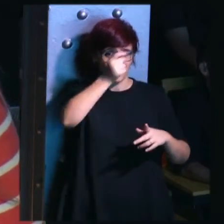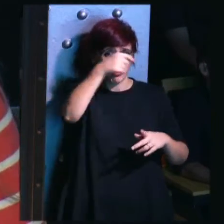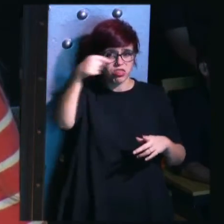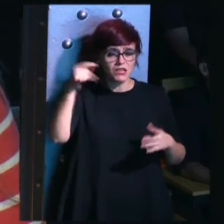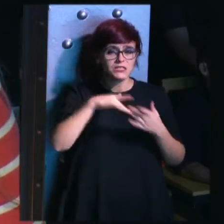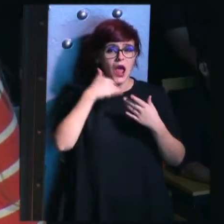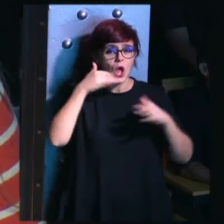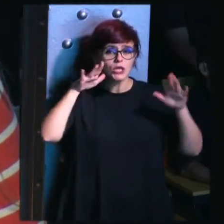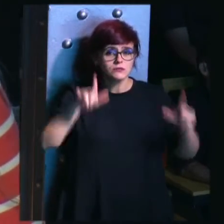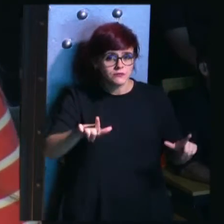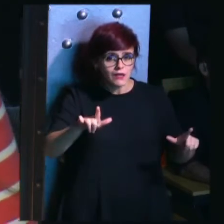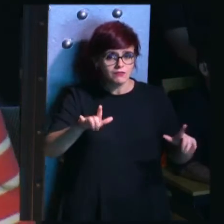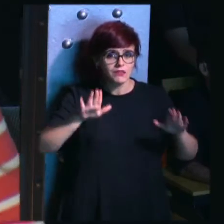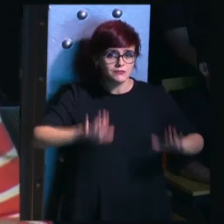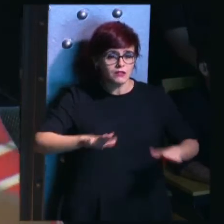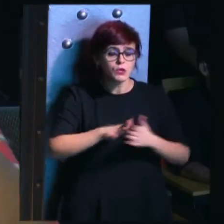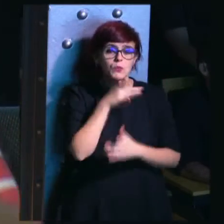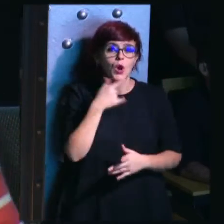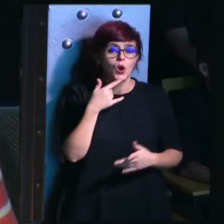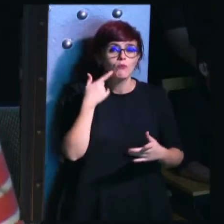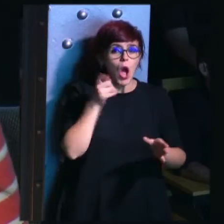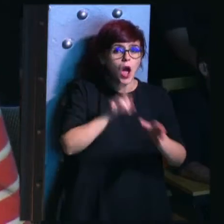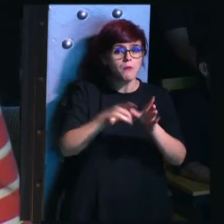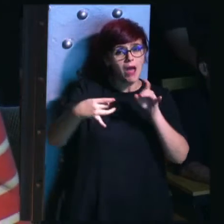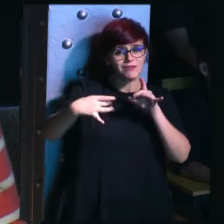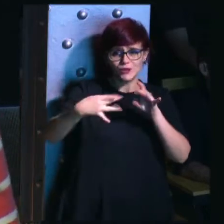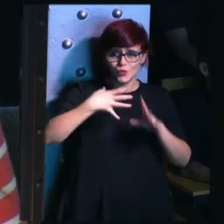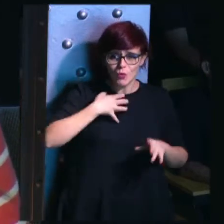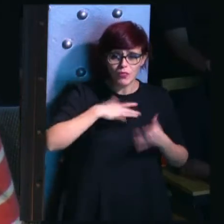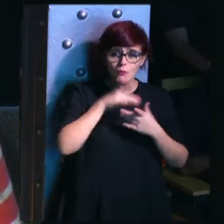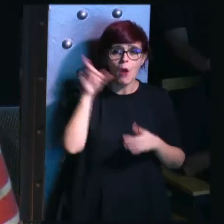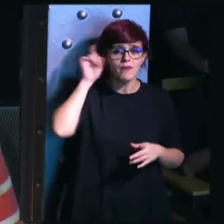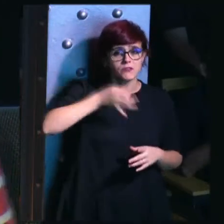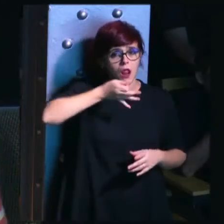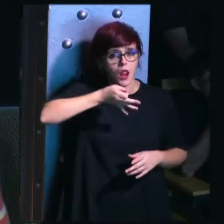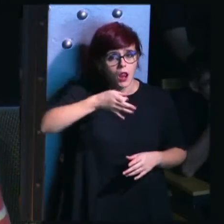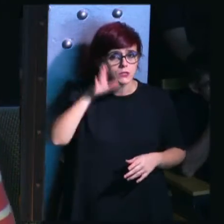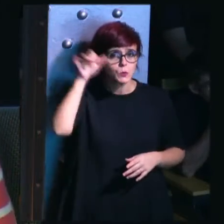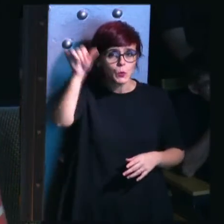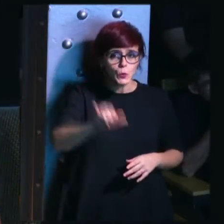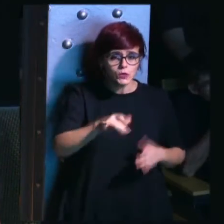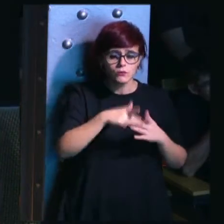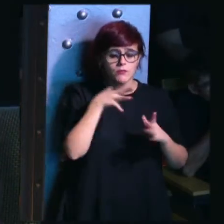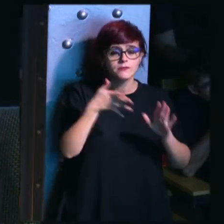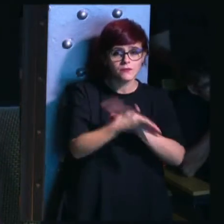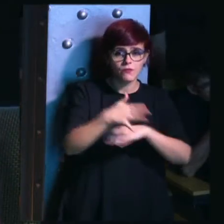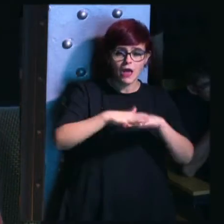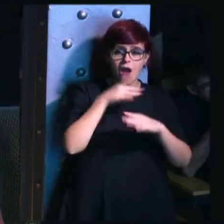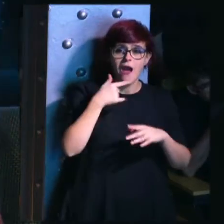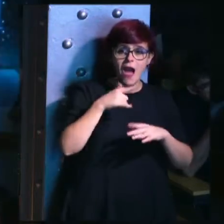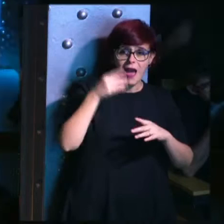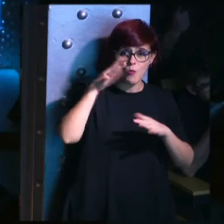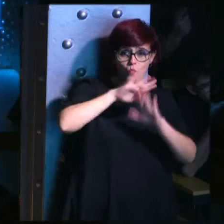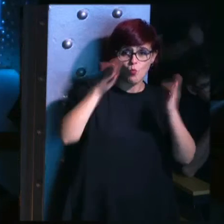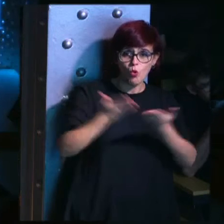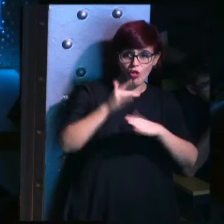estática. Ellos no interactúan. Hay un profesor que habla y de vez en cuando pregunta. Y parece que hay una brecha digital enorme entre lo que tenemos en las aulas, y